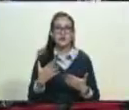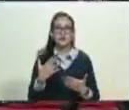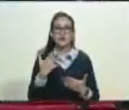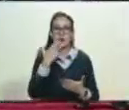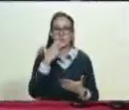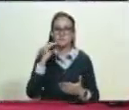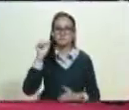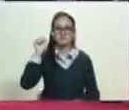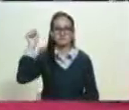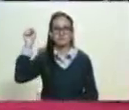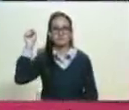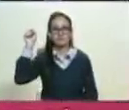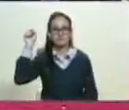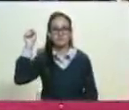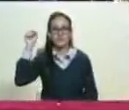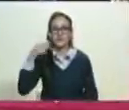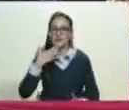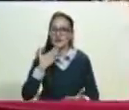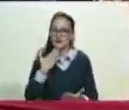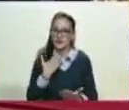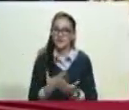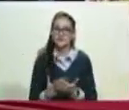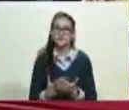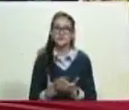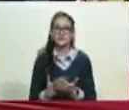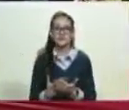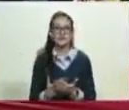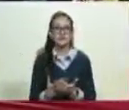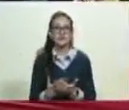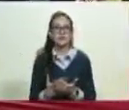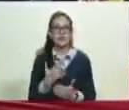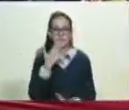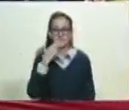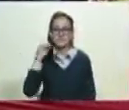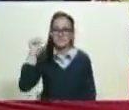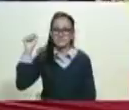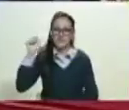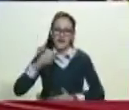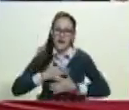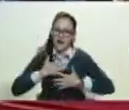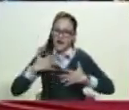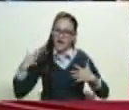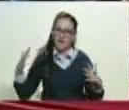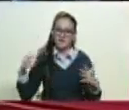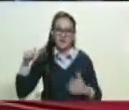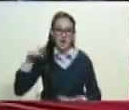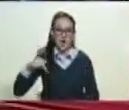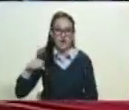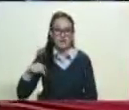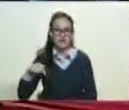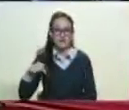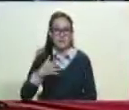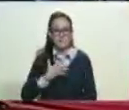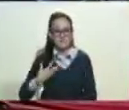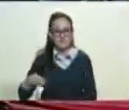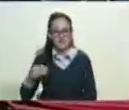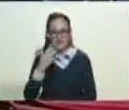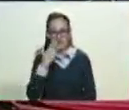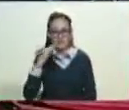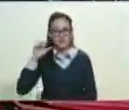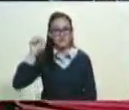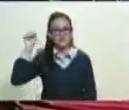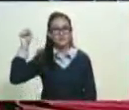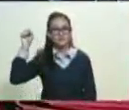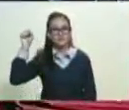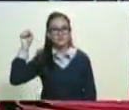constituyente. Presidente Nicolás Maduro Moros se hizo gigante el día de hoy. El presidente Nicolás Maduro